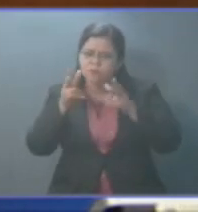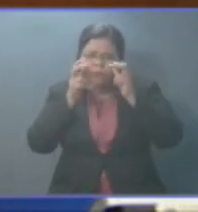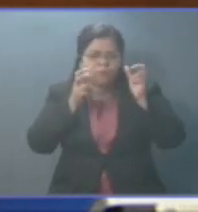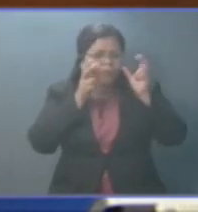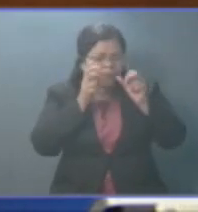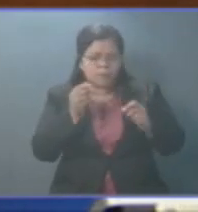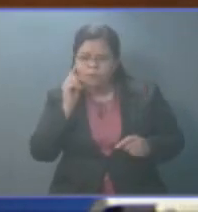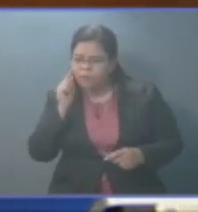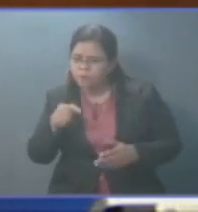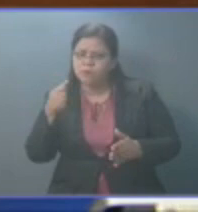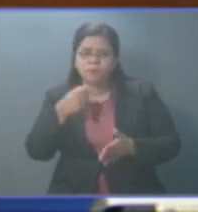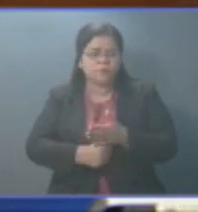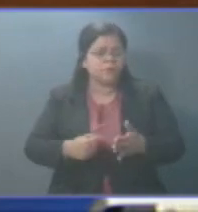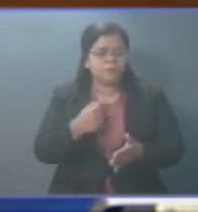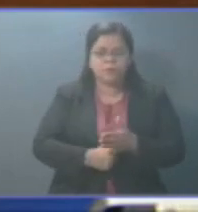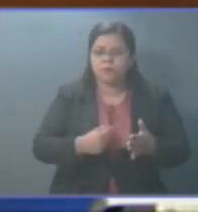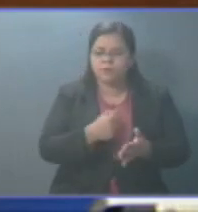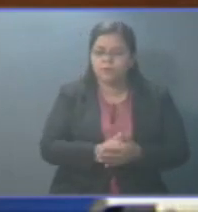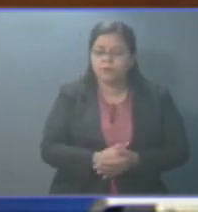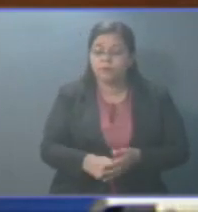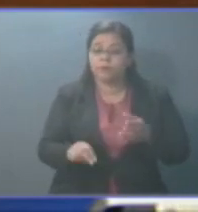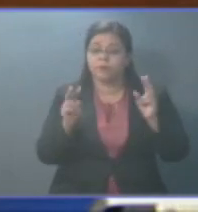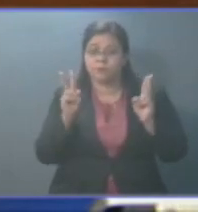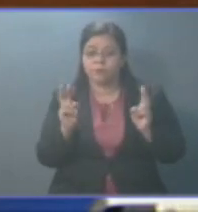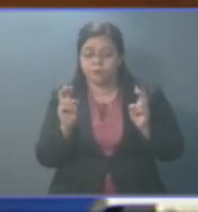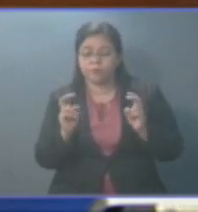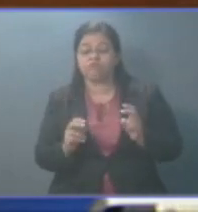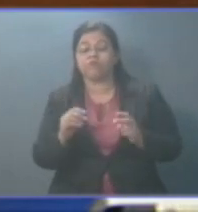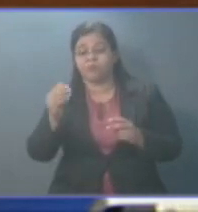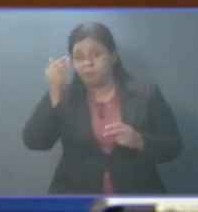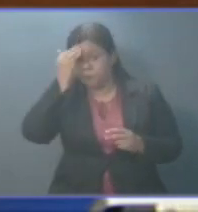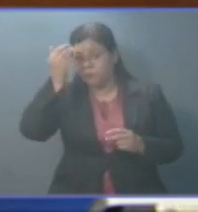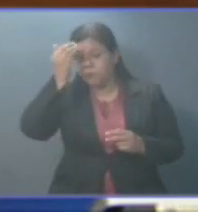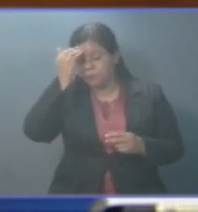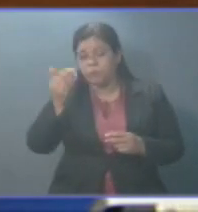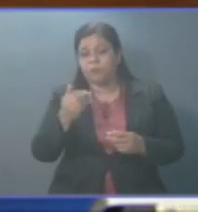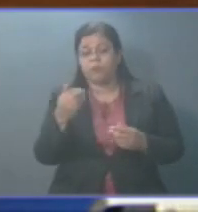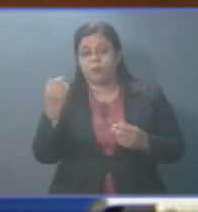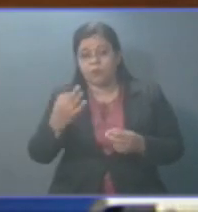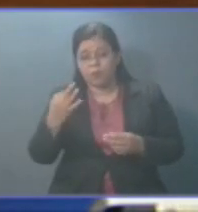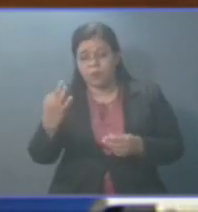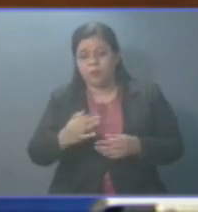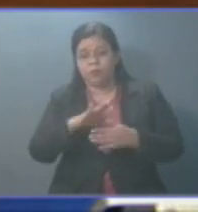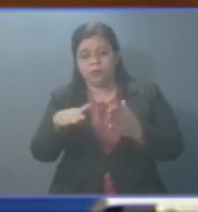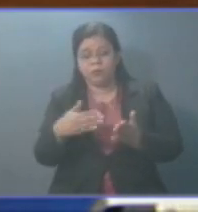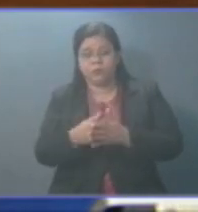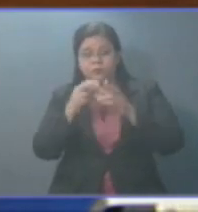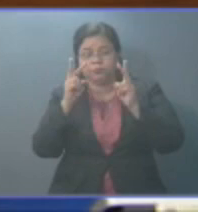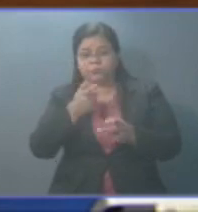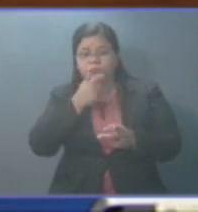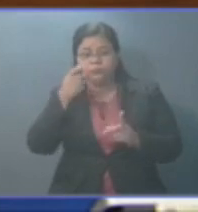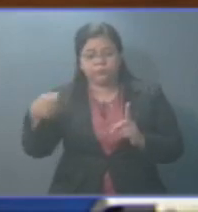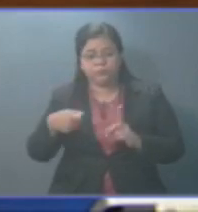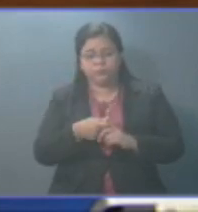a seguir insistiendo sobre este tema que es sensible para el tema de los veteranos.